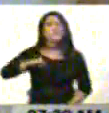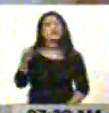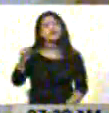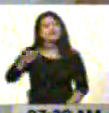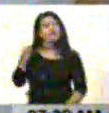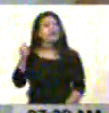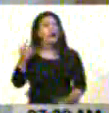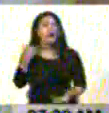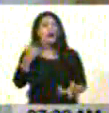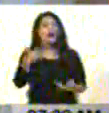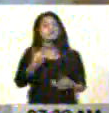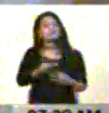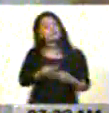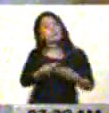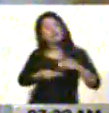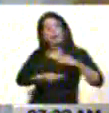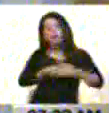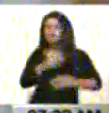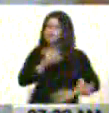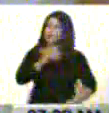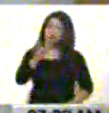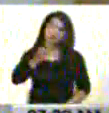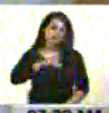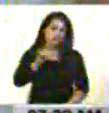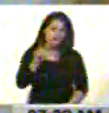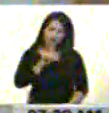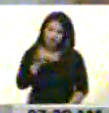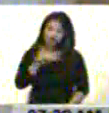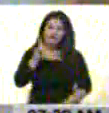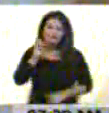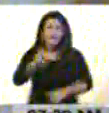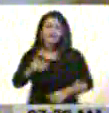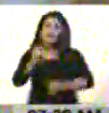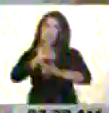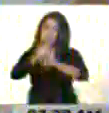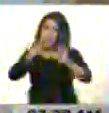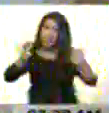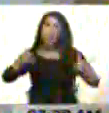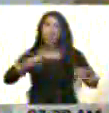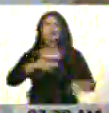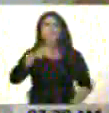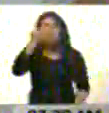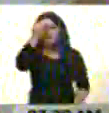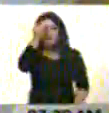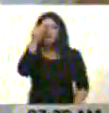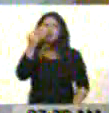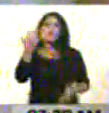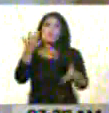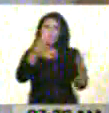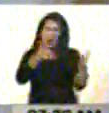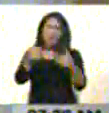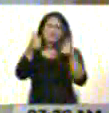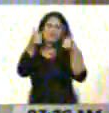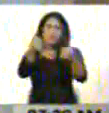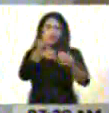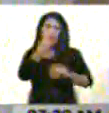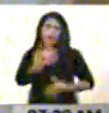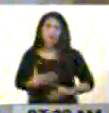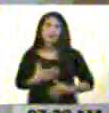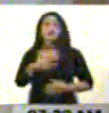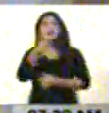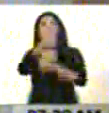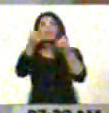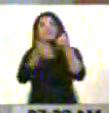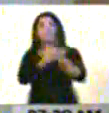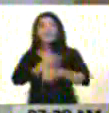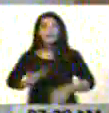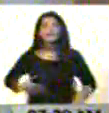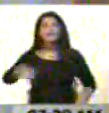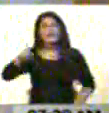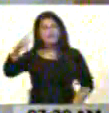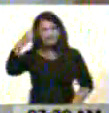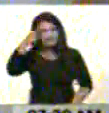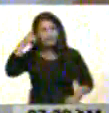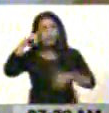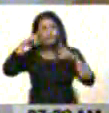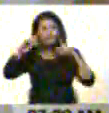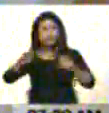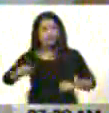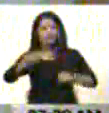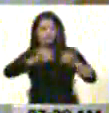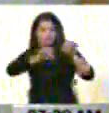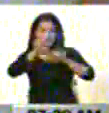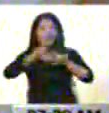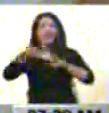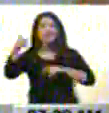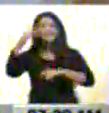del problema. Entonces, creo que vamos bien, tenemos un vicepresidente de la República que es criminólogo, que fue ministro de Interior. Hay que relanzar